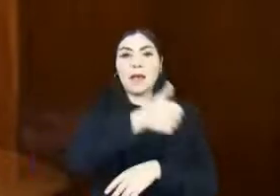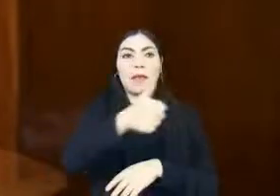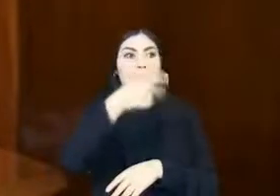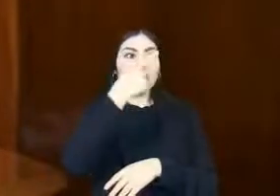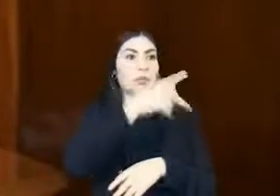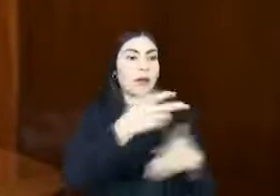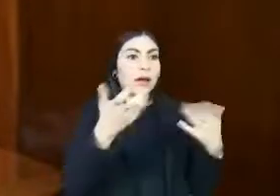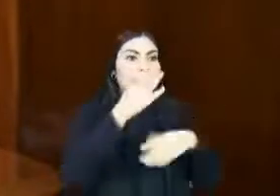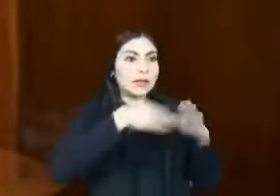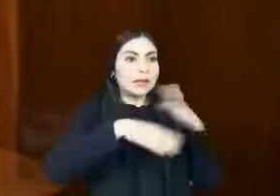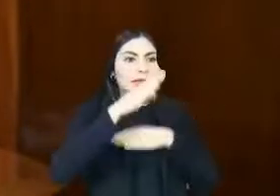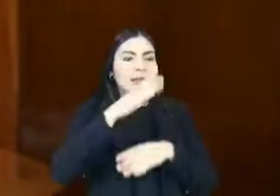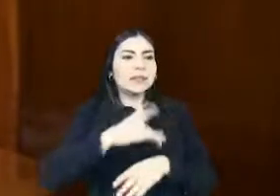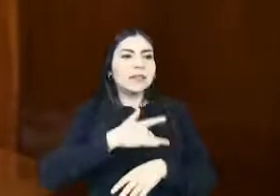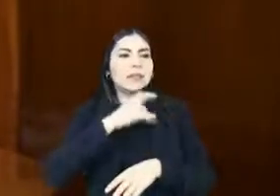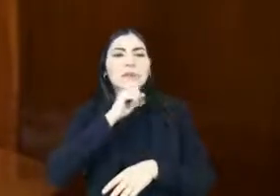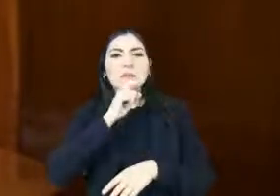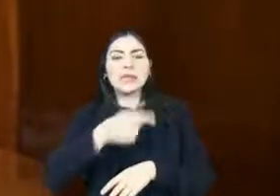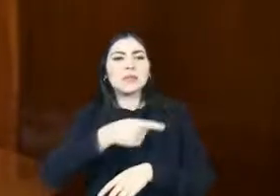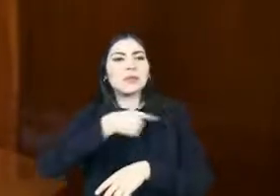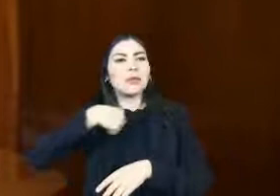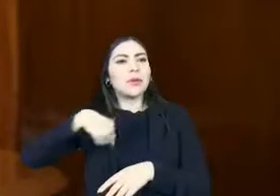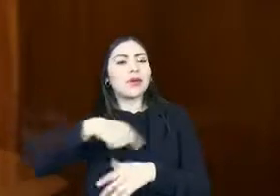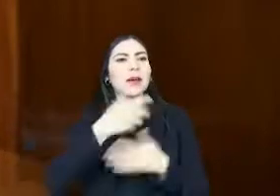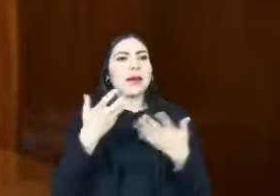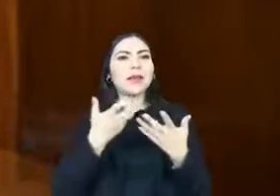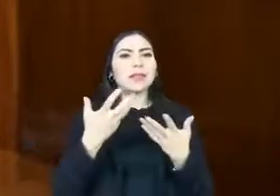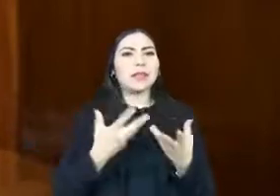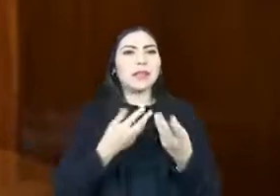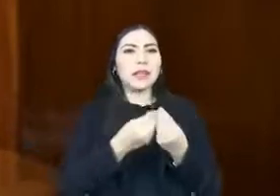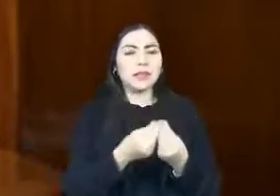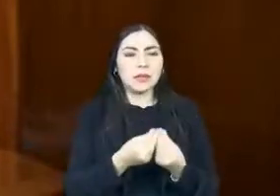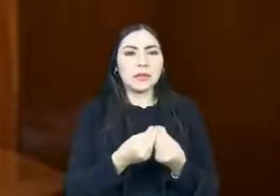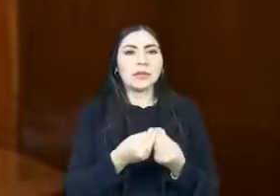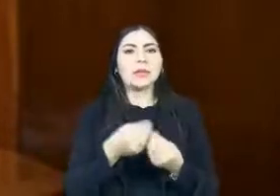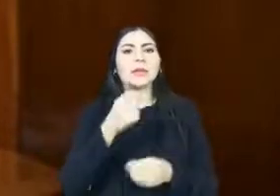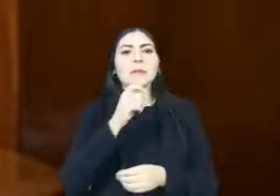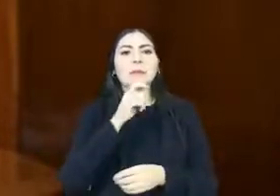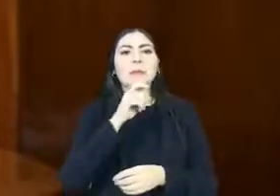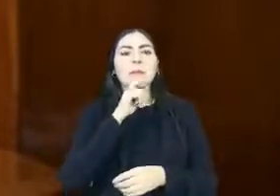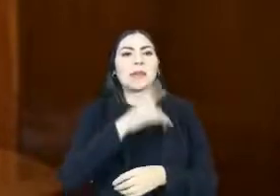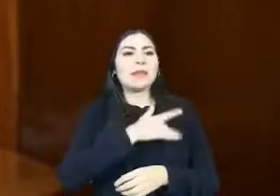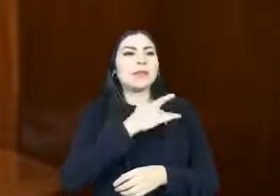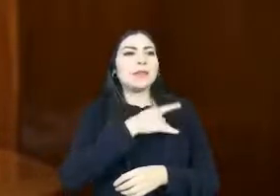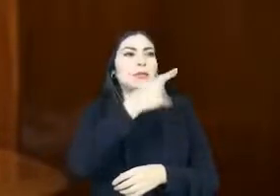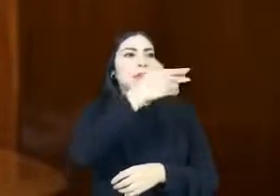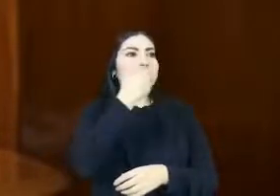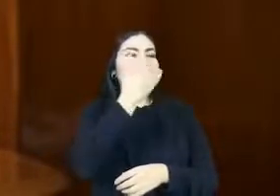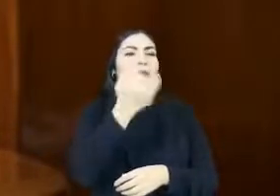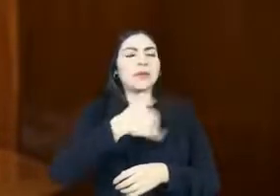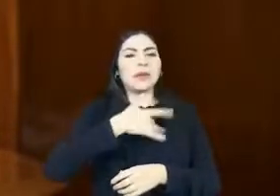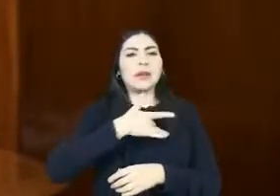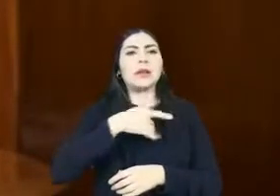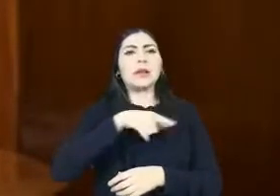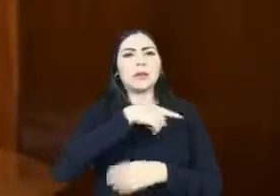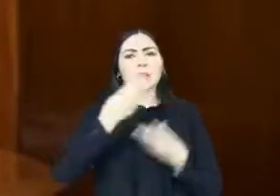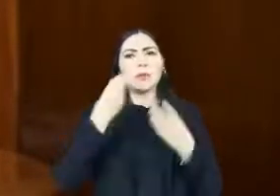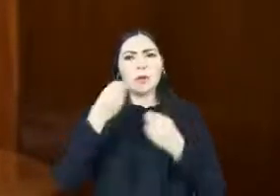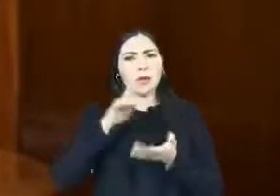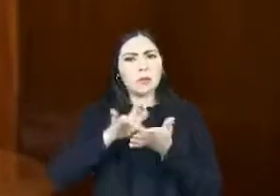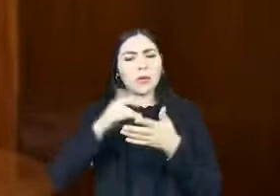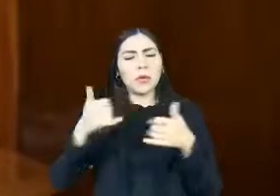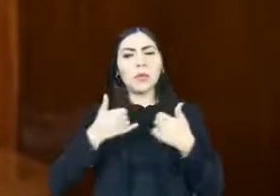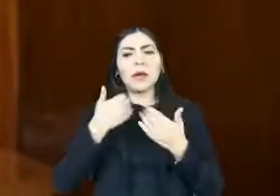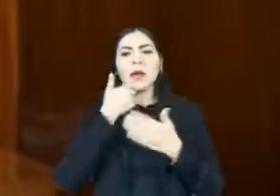nuestros hemos hecho todo lo posible pero podemos hacer mucho más por la juventud del Estado de